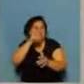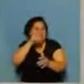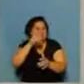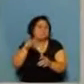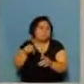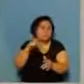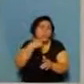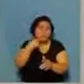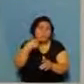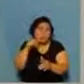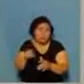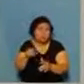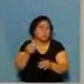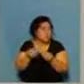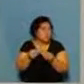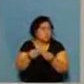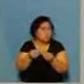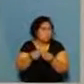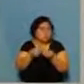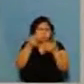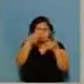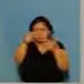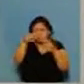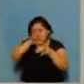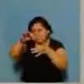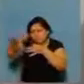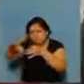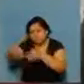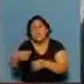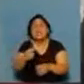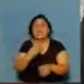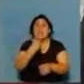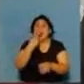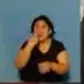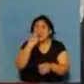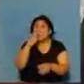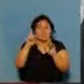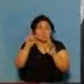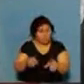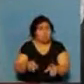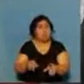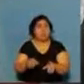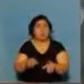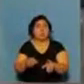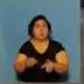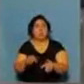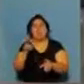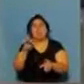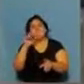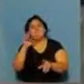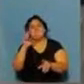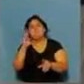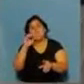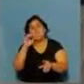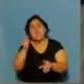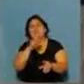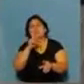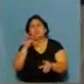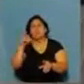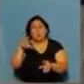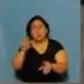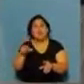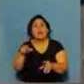muchos productos, está muy diversificada, también genera energía, energía en forma de bioetanol para toda la industria